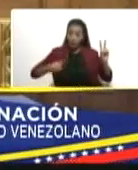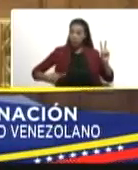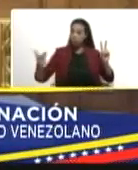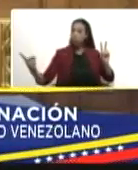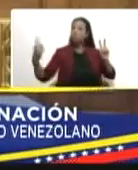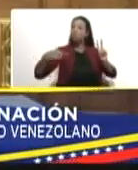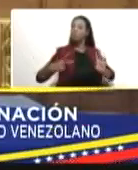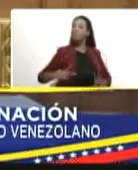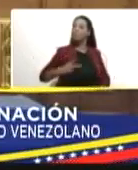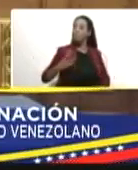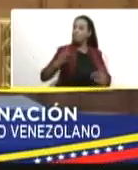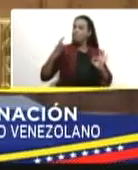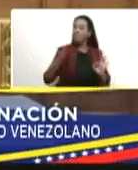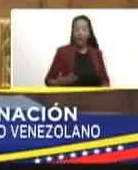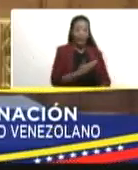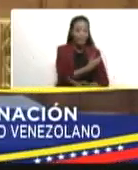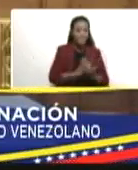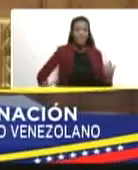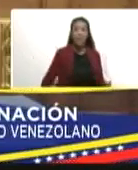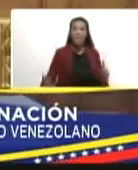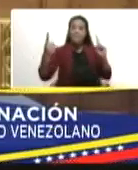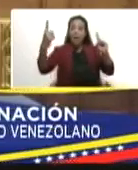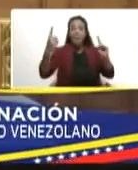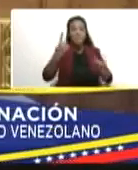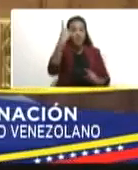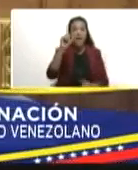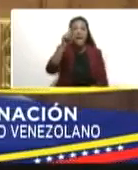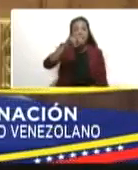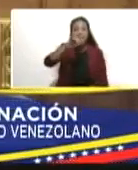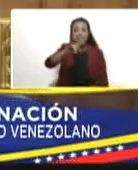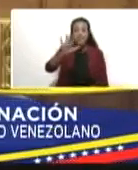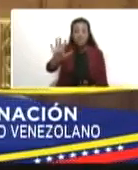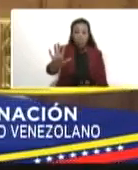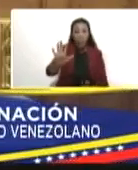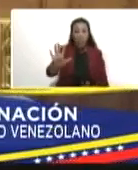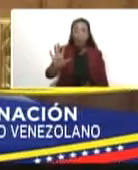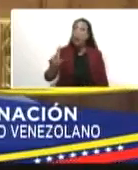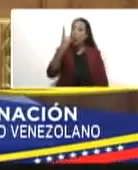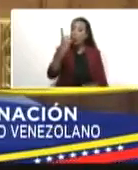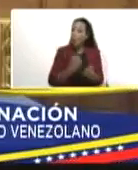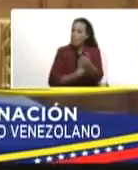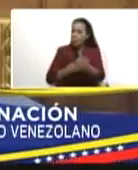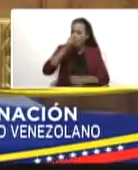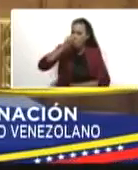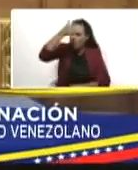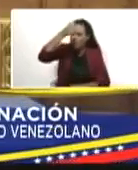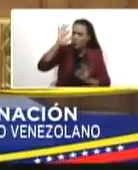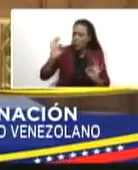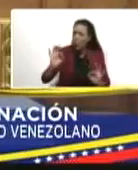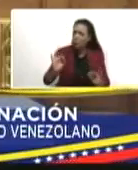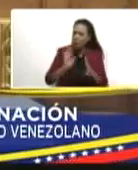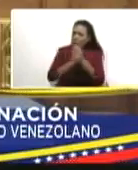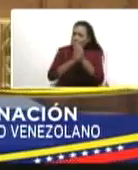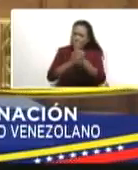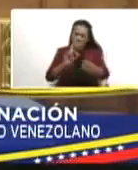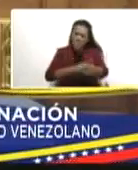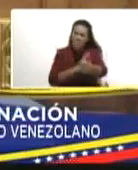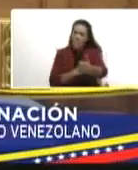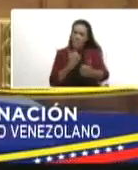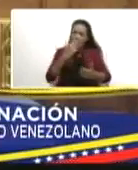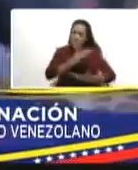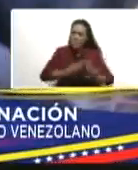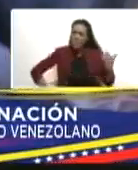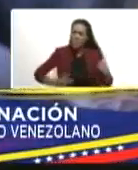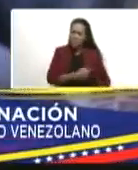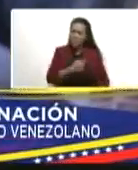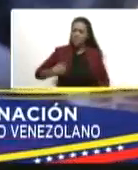nivel y calado primero con el presidente xin pin mi otro hermano mayor nuestro hermano mayor presidente